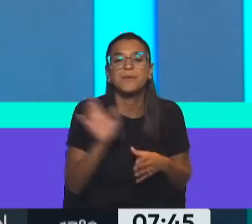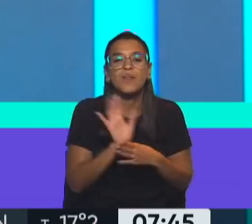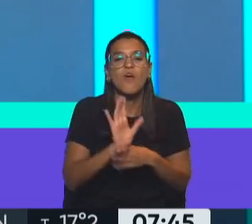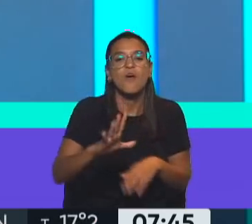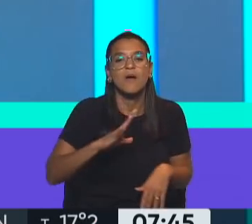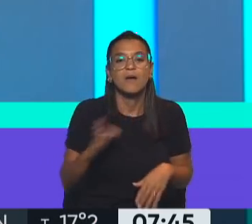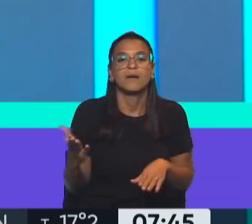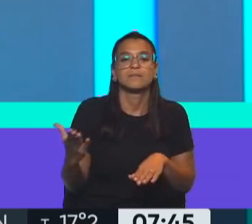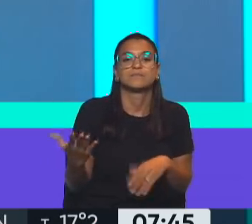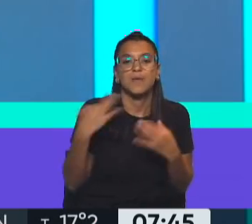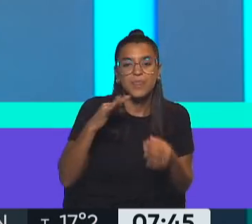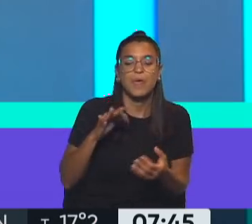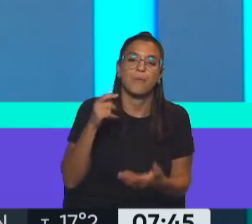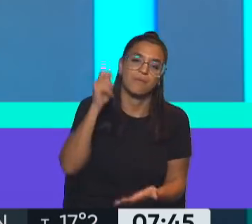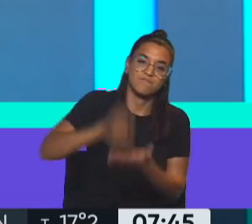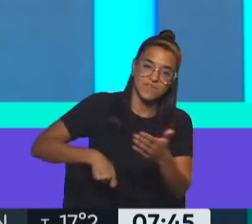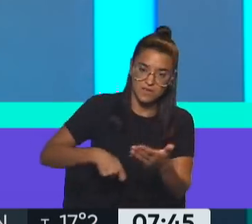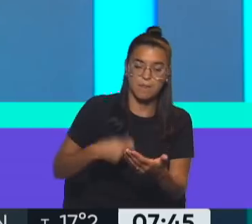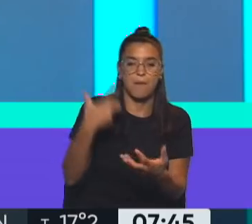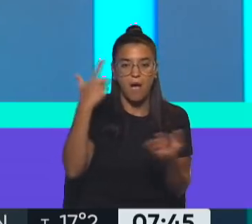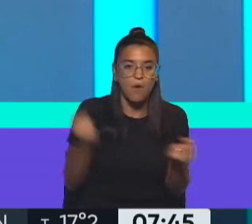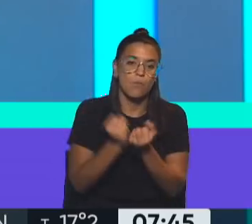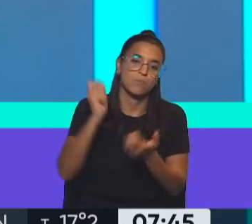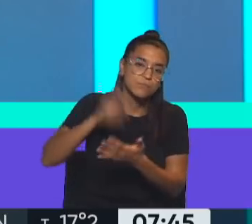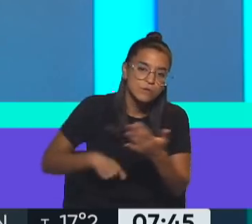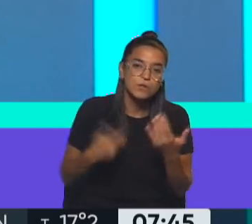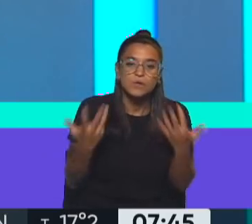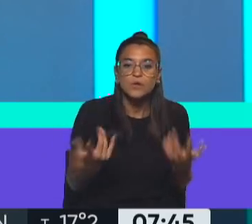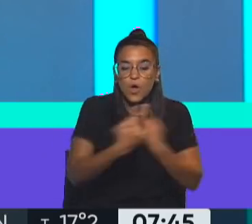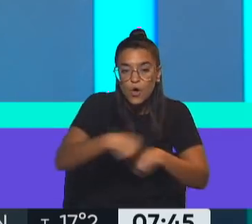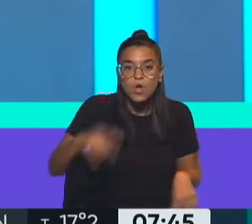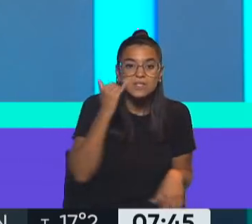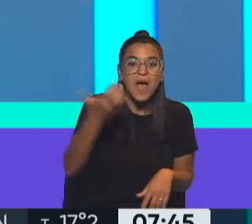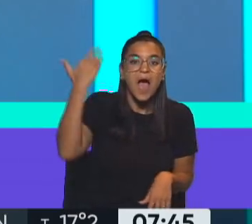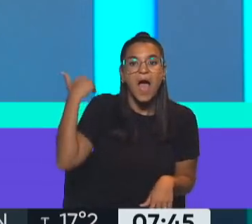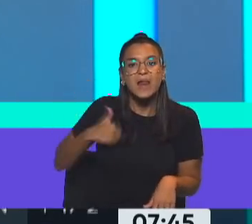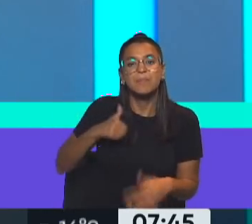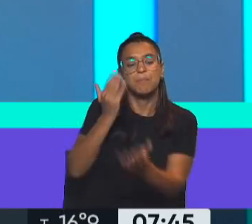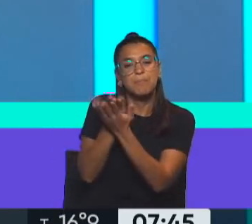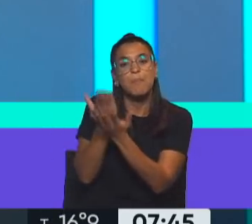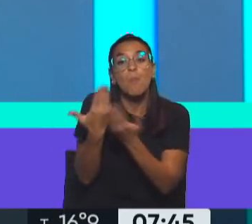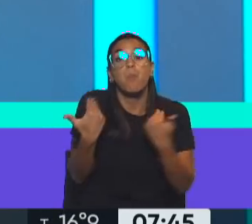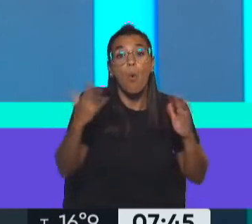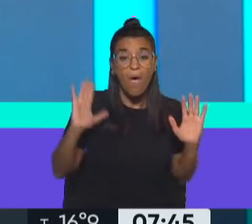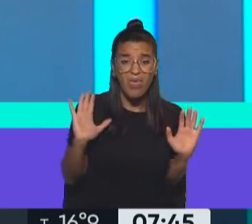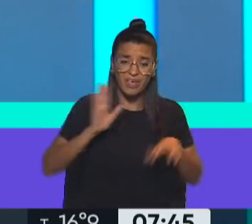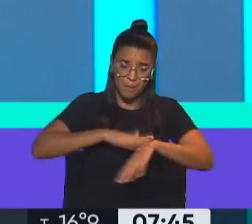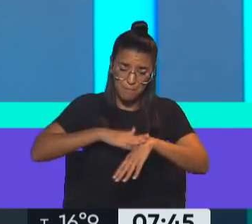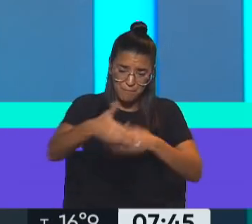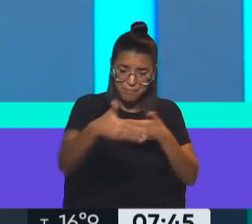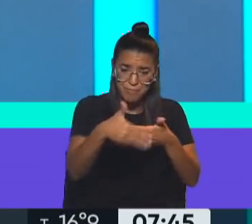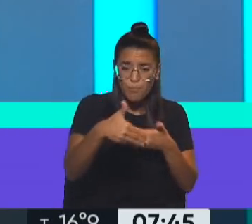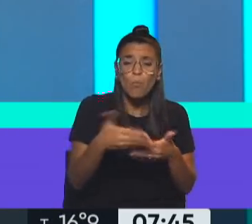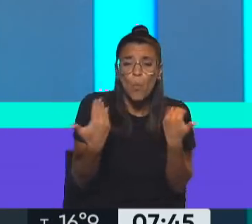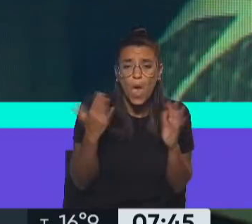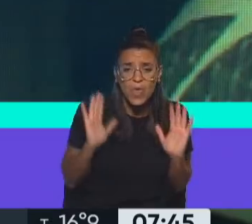destrabar antes de que tengas que poner la firma en el acuerdo. Son cosas que viene pidiendo Argentina que por ahí en el mediano